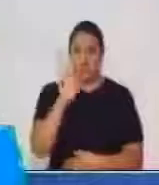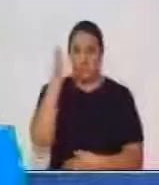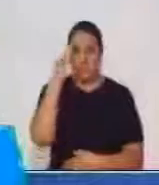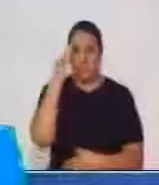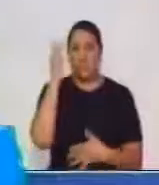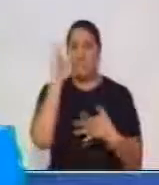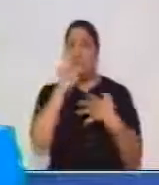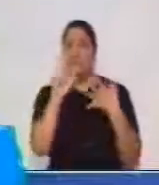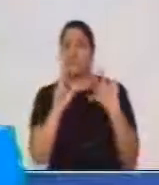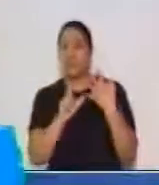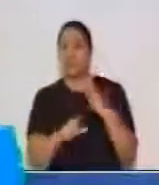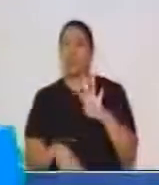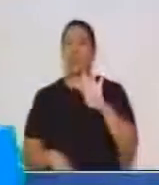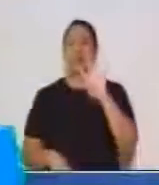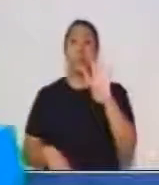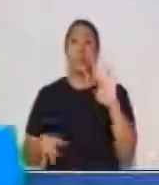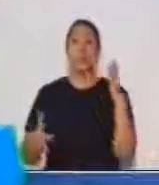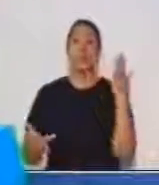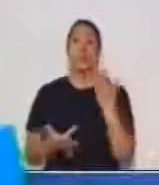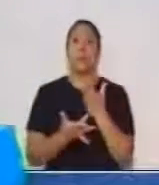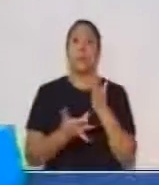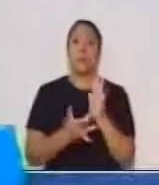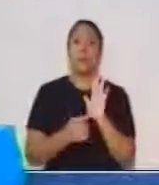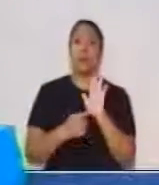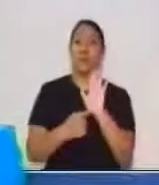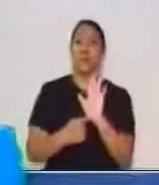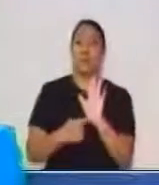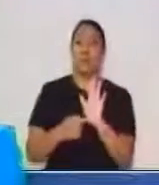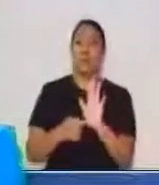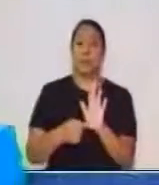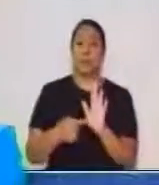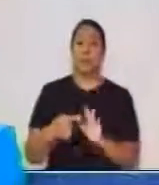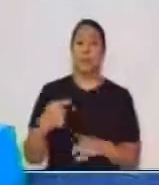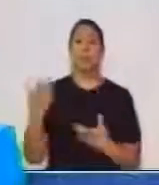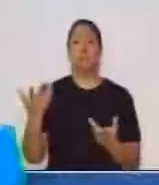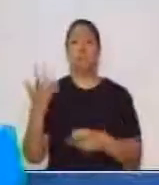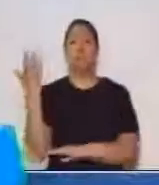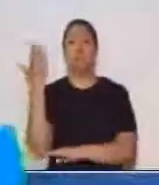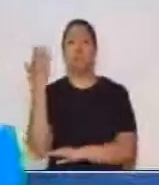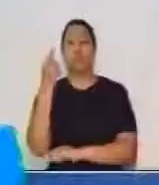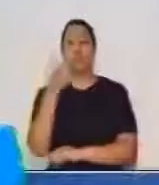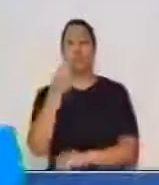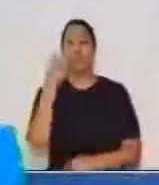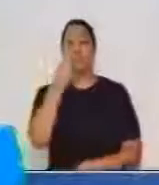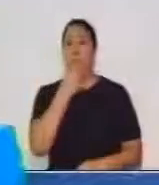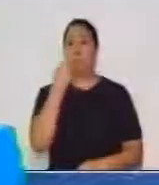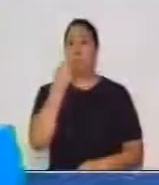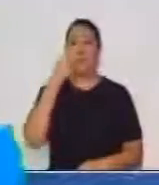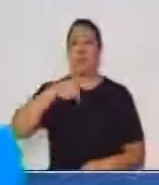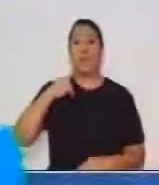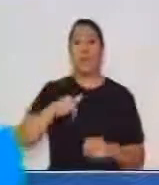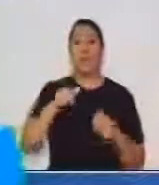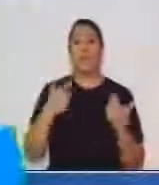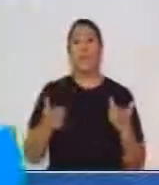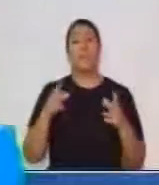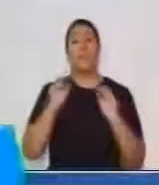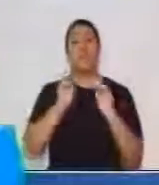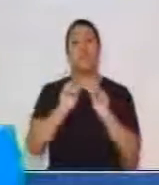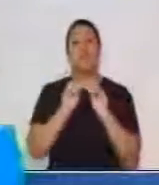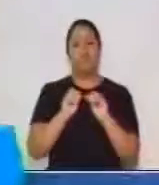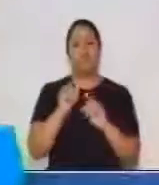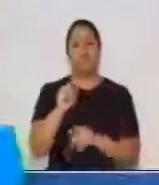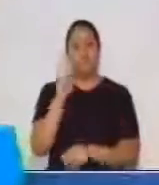las 4 técnicas de exposición oral que hemos tratado a lo largo de estas sesiones. Si